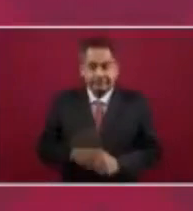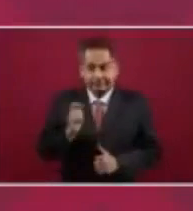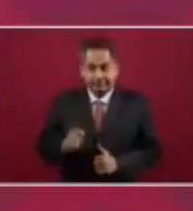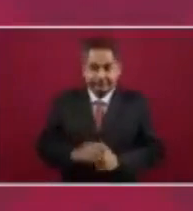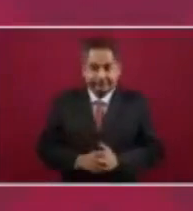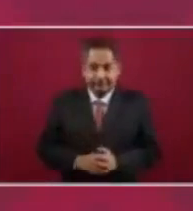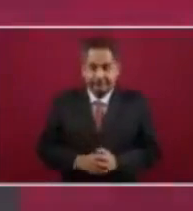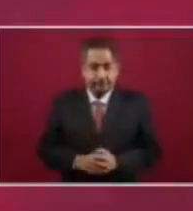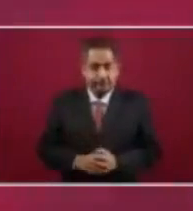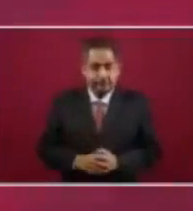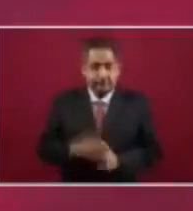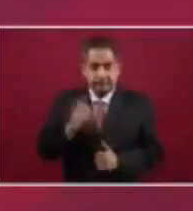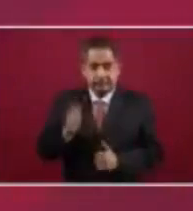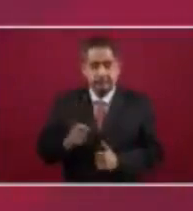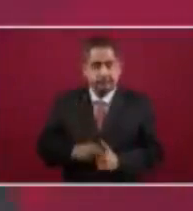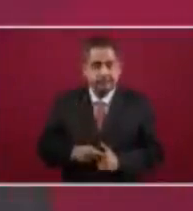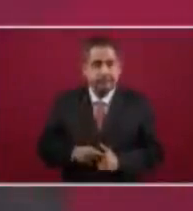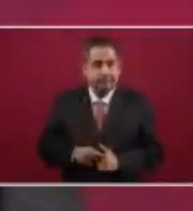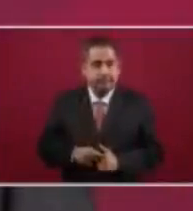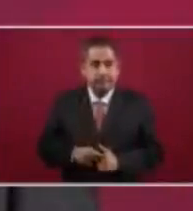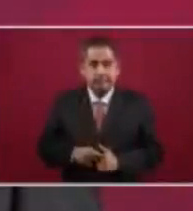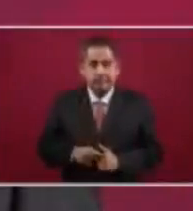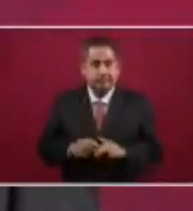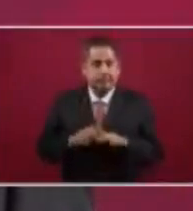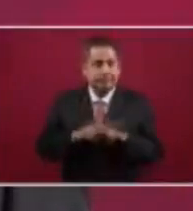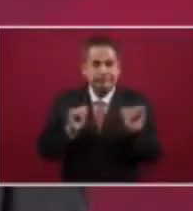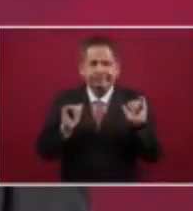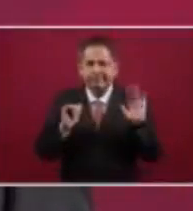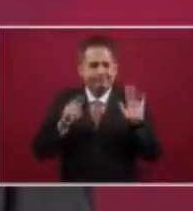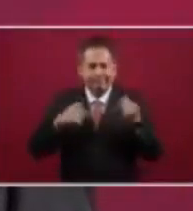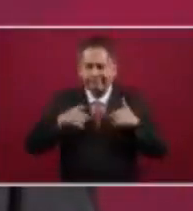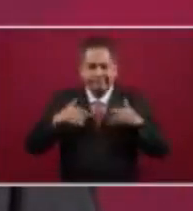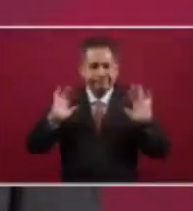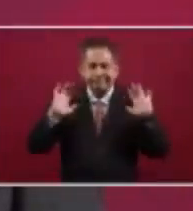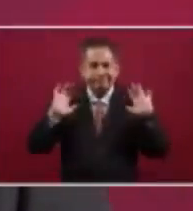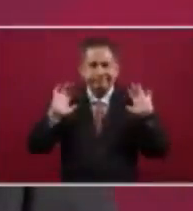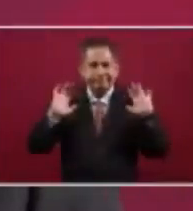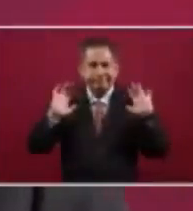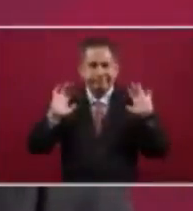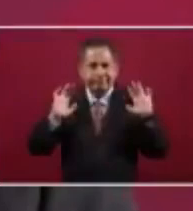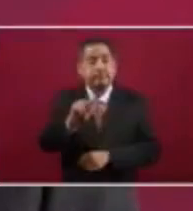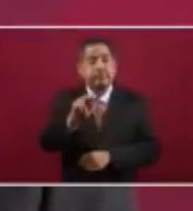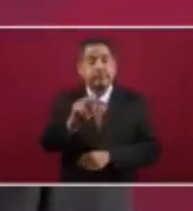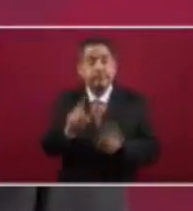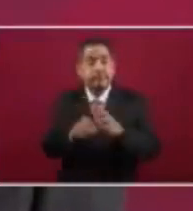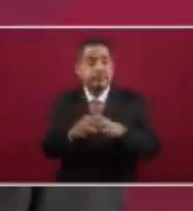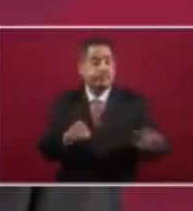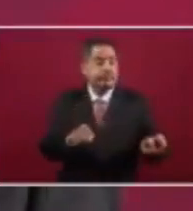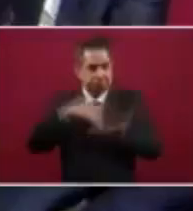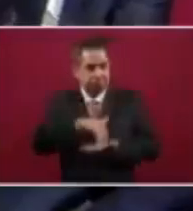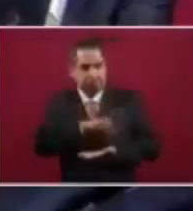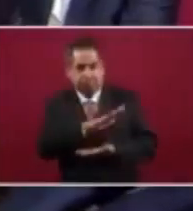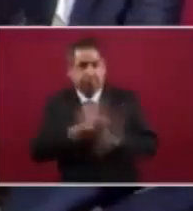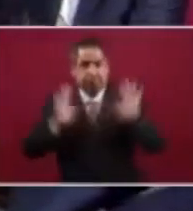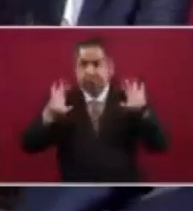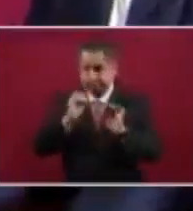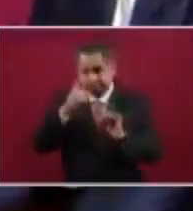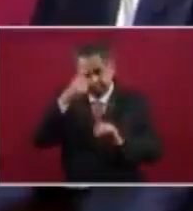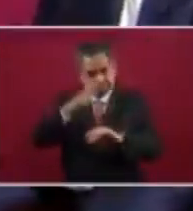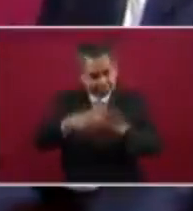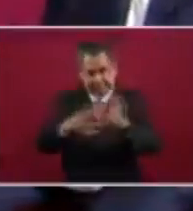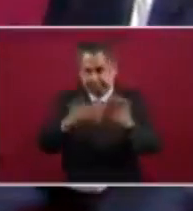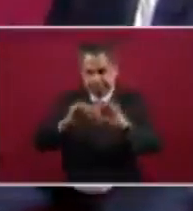no tuvimos absolutamente nada que ver en la salida de televisa de la ley de moore para que